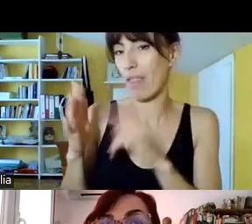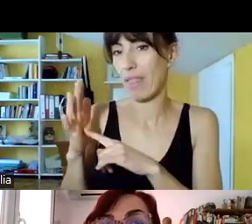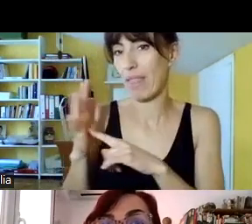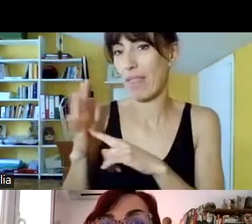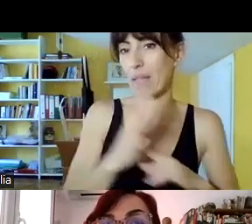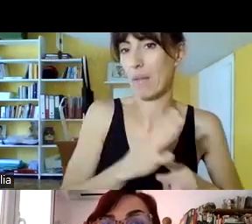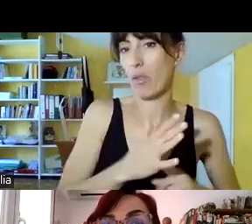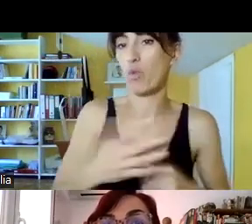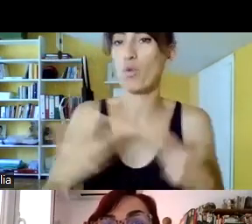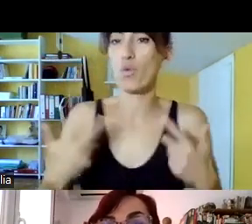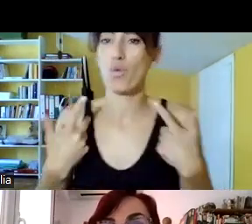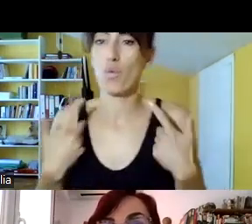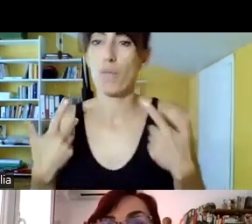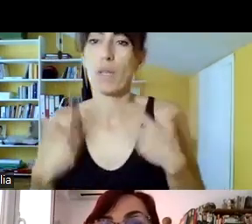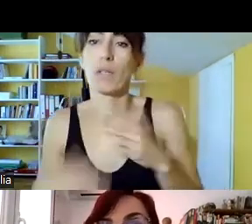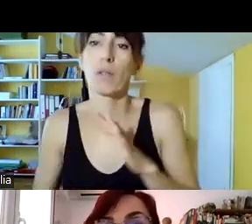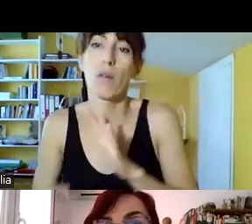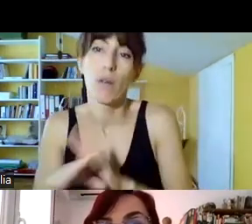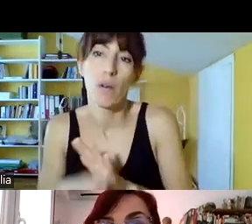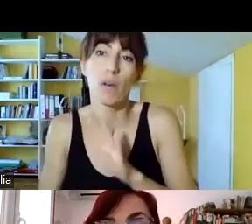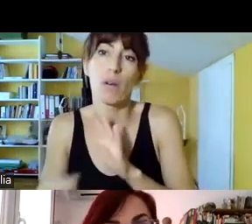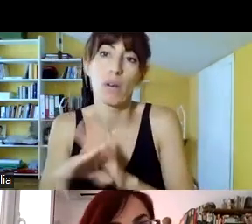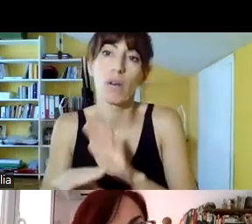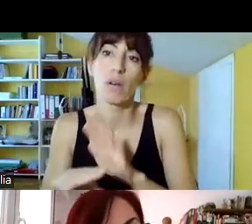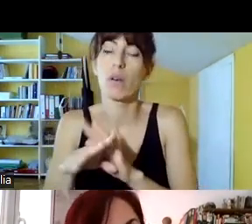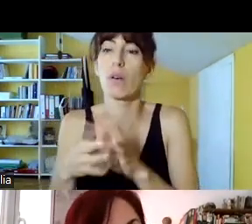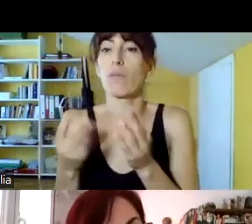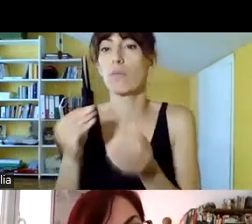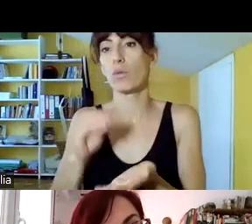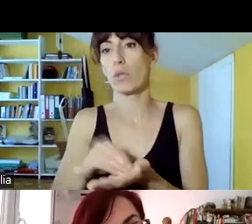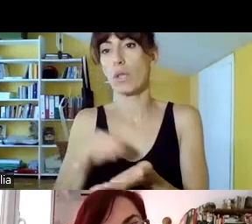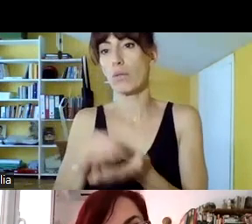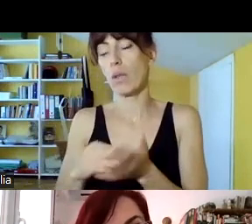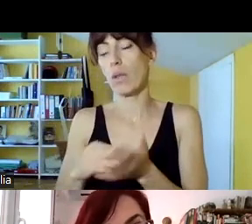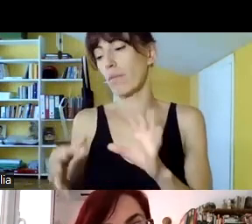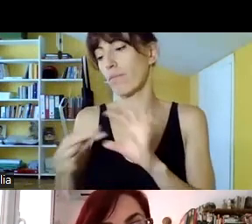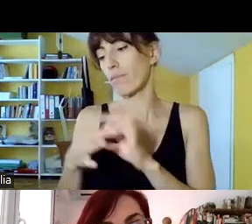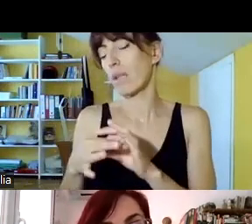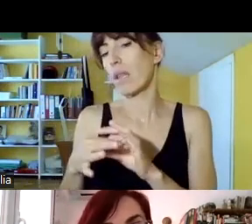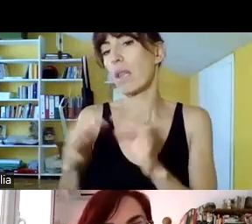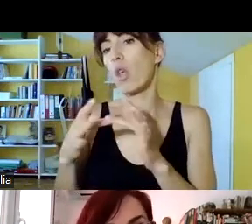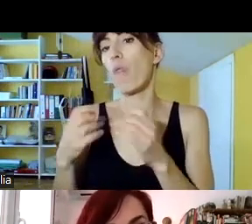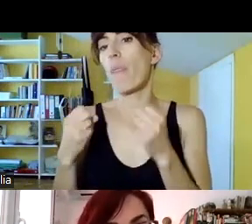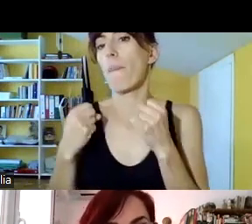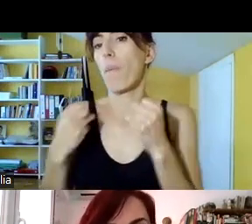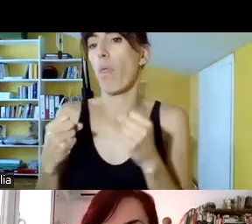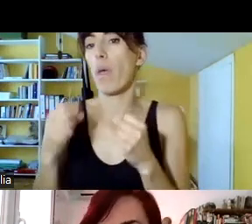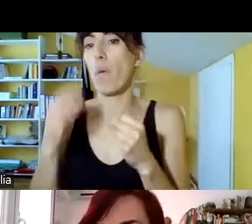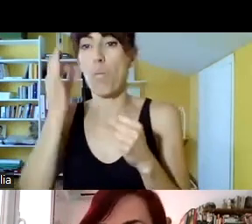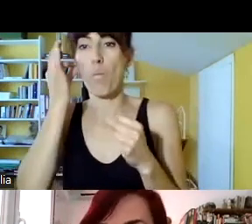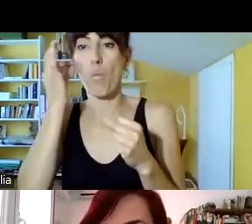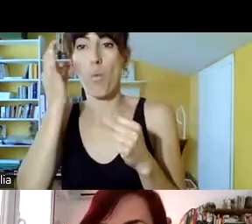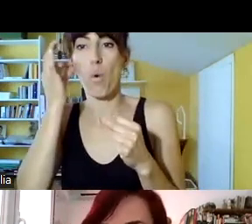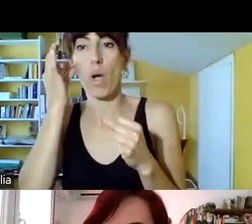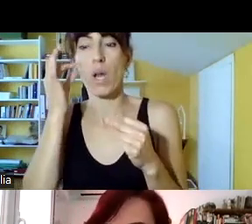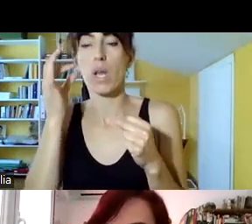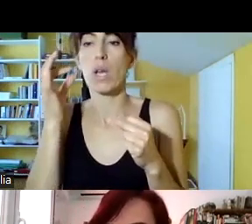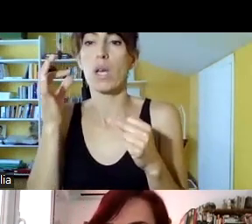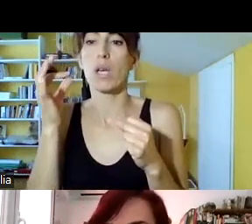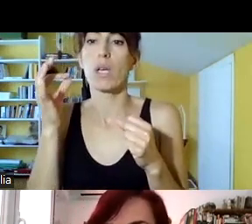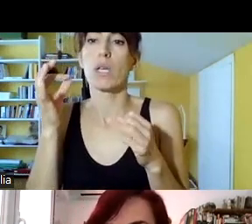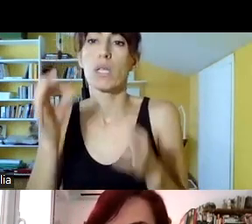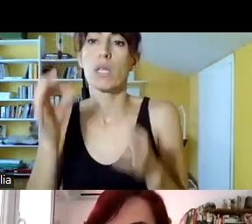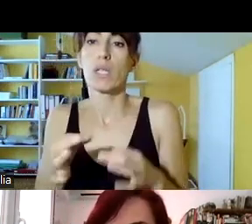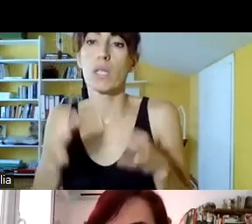sufrimiento continuo, y que muchas veces tiene que ver con esas relaciones de poder, esa interseccionalidad con el ser mujer, con estar atravesada por